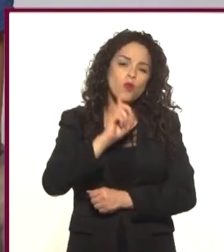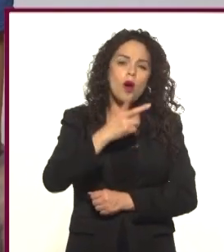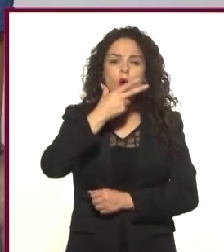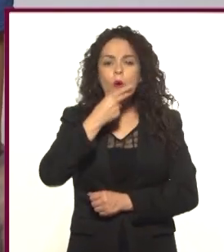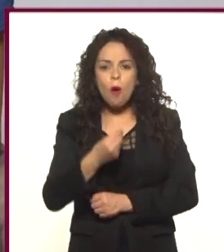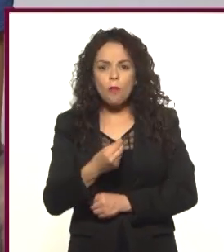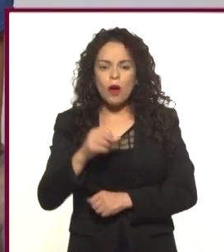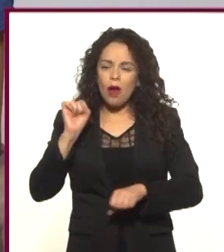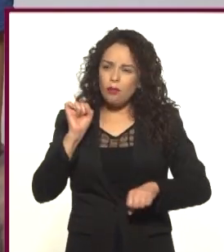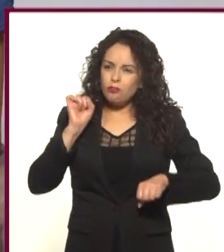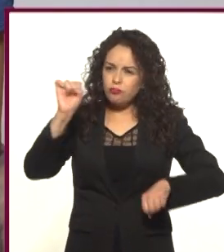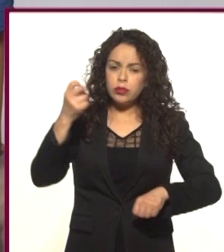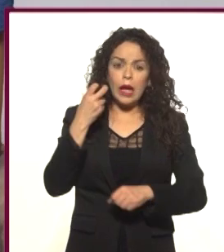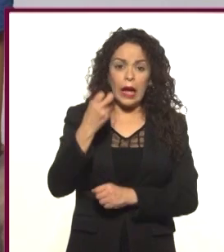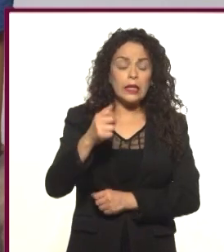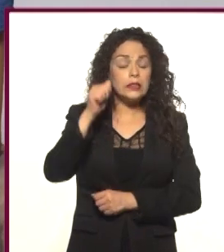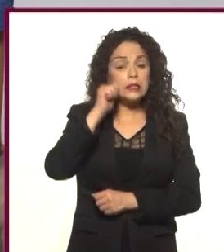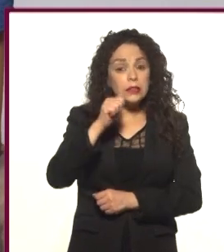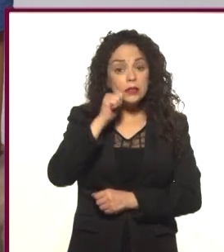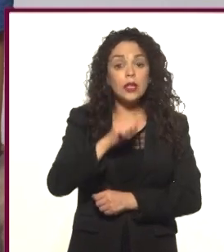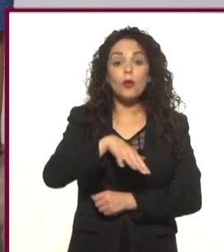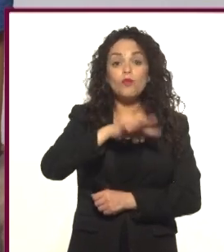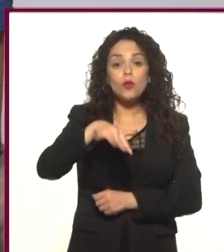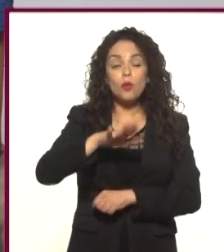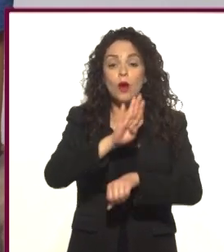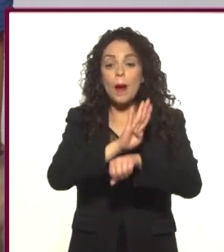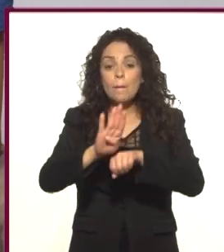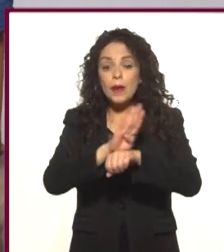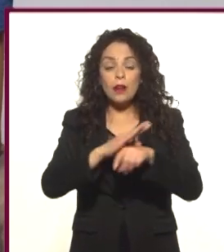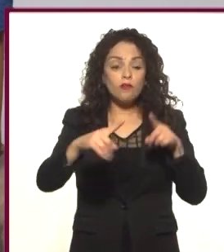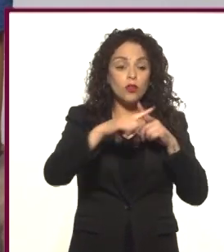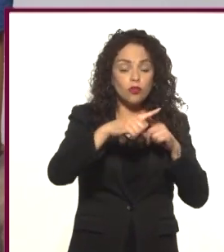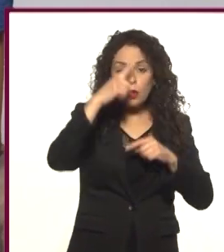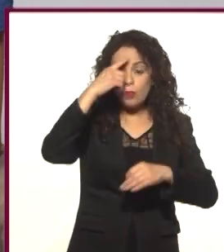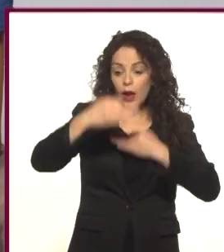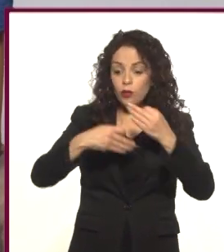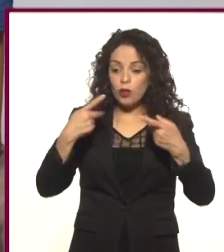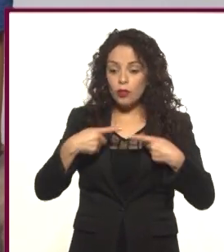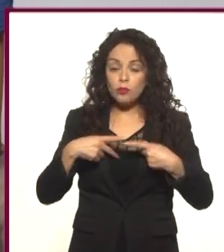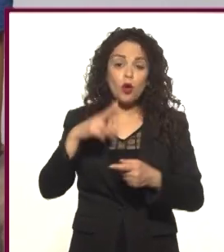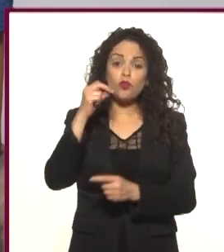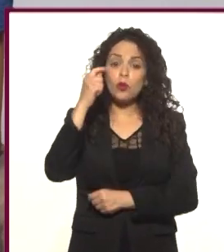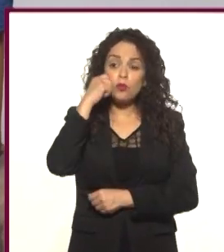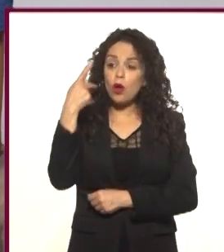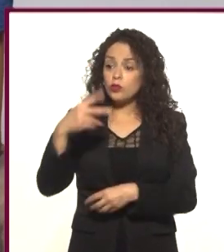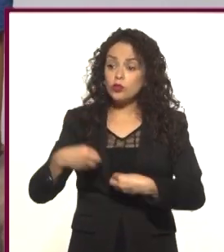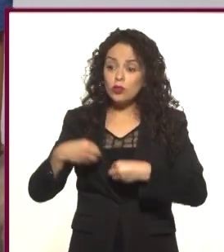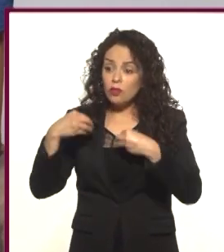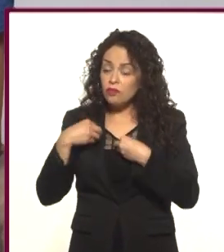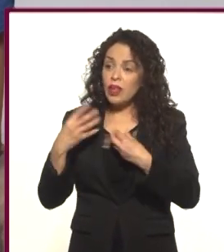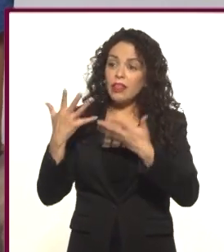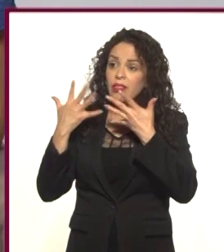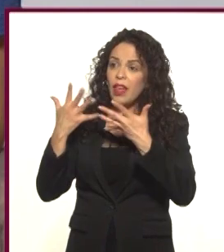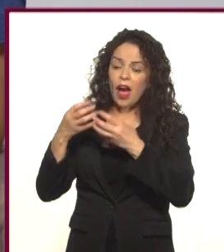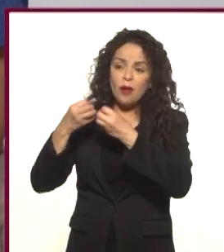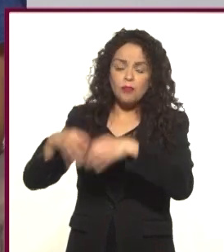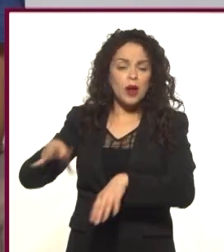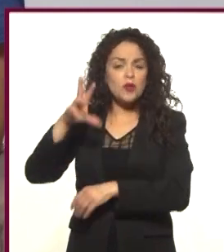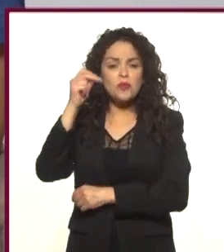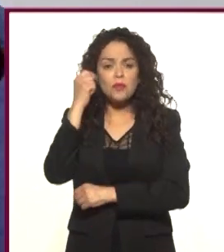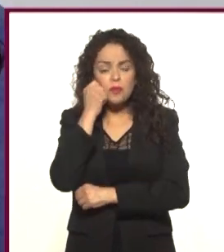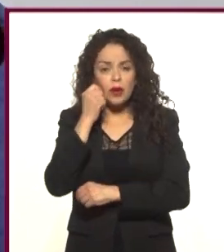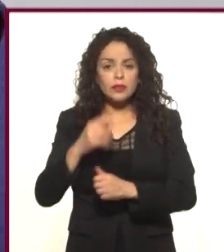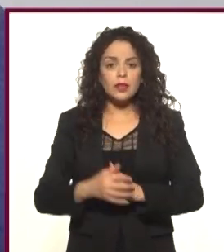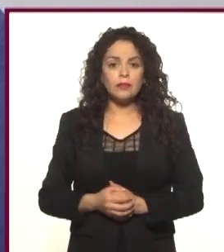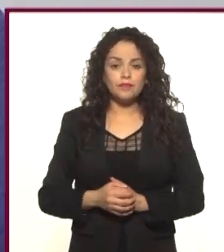que son generalmente los protagonistas que buscan siempre el bien de los demás, incluso a costa de su propia vida o deseos. Si hablamos